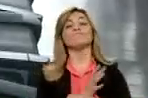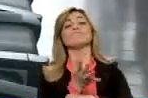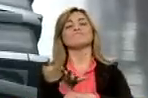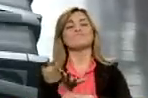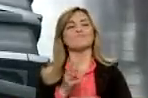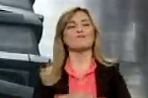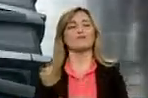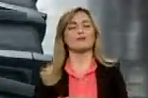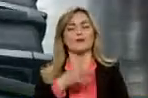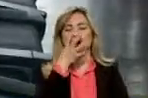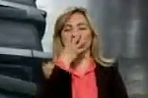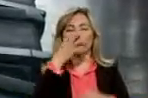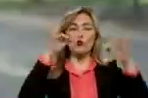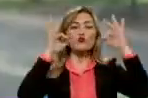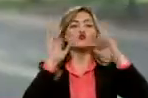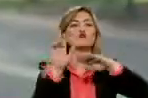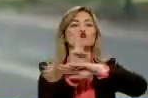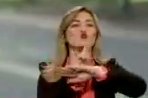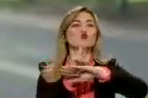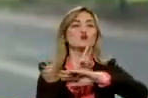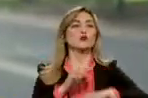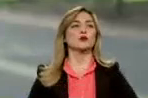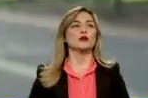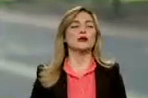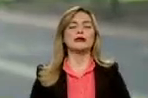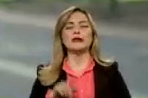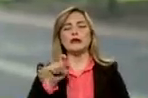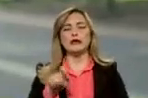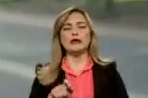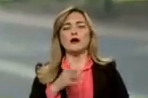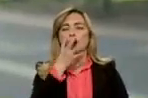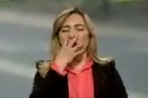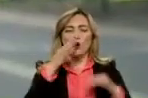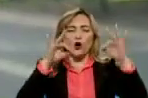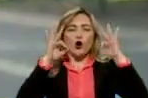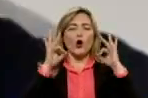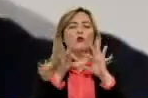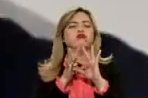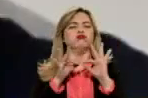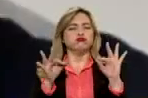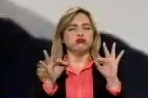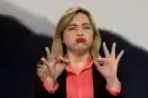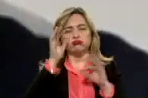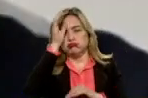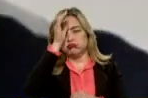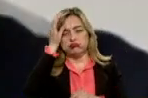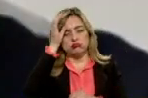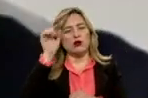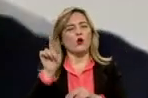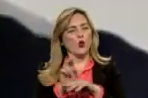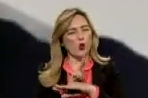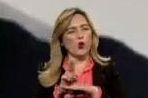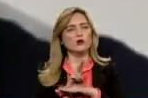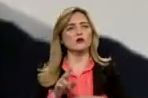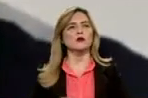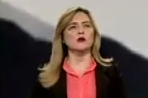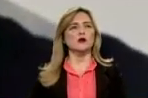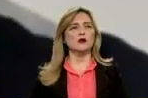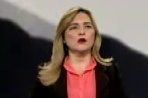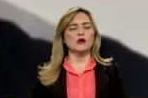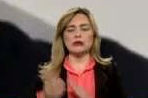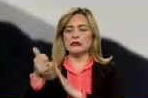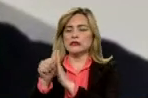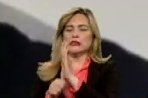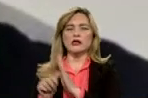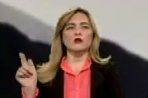al tipo de mascarilla a usar, que en este caso debe ser quirúrgica o higiénica. No tanto las artesanales.